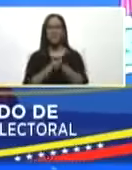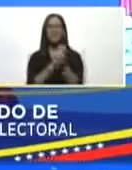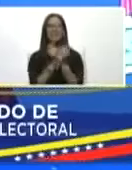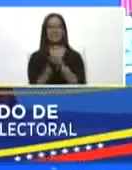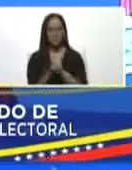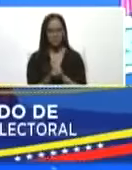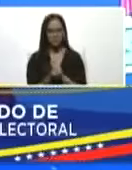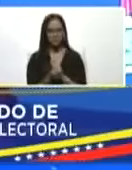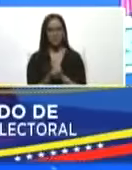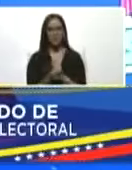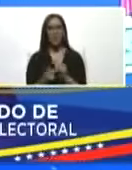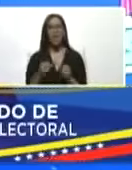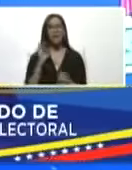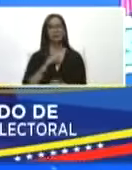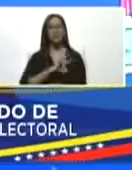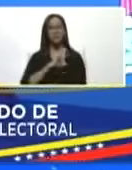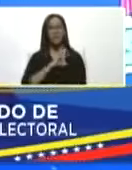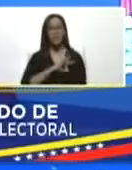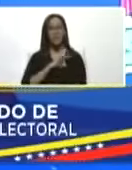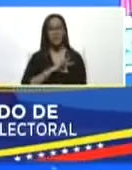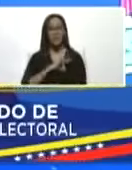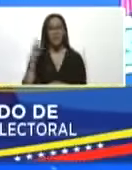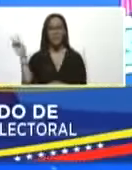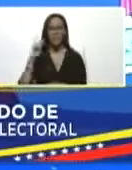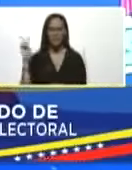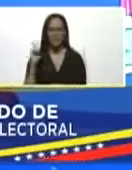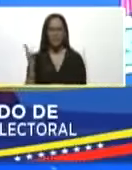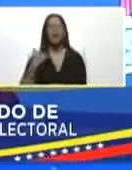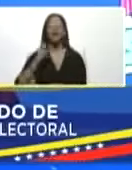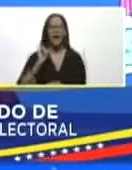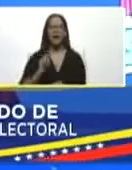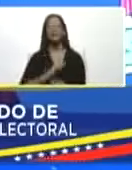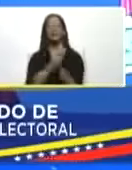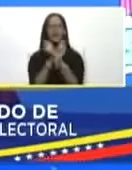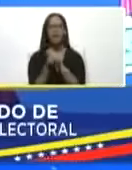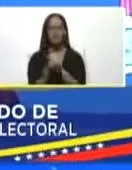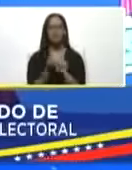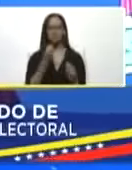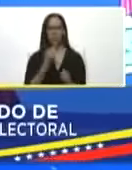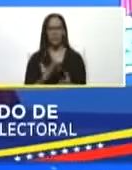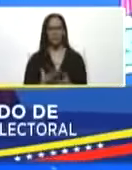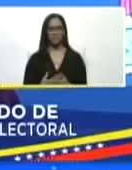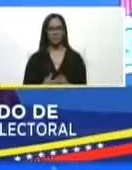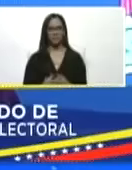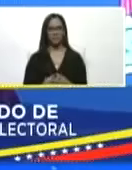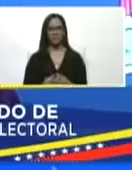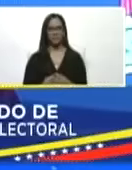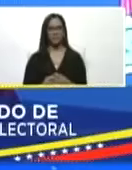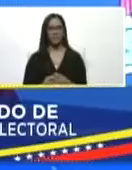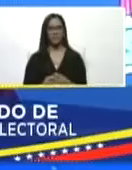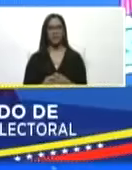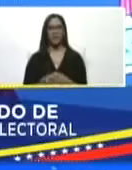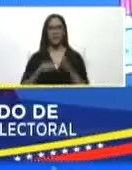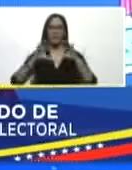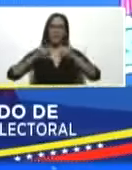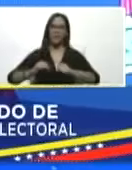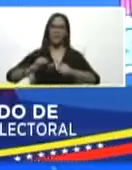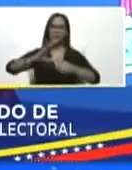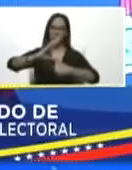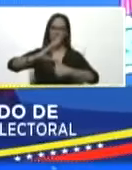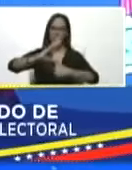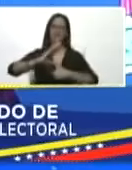transición al socialismo. En Venezuela hay una gran transición. Imperio norteamericano,